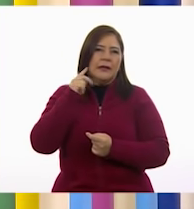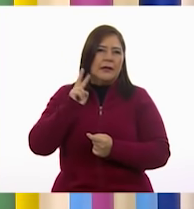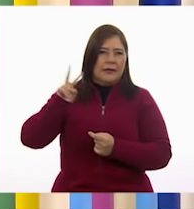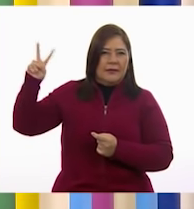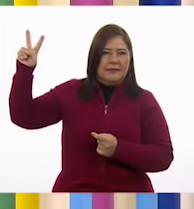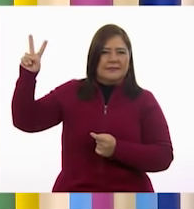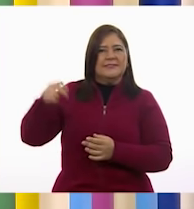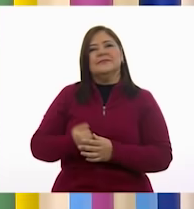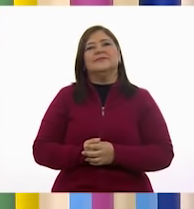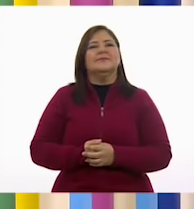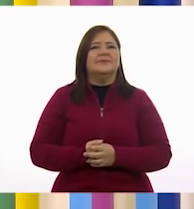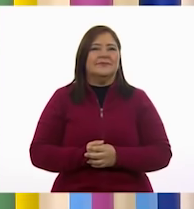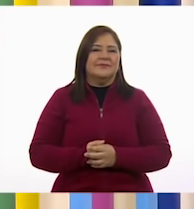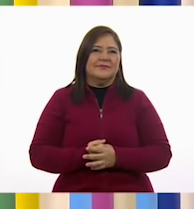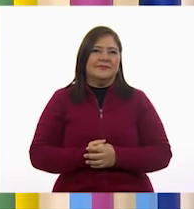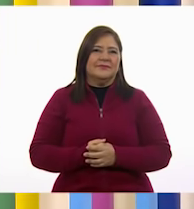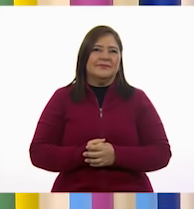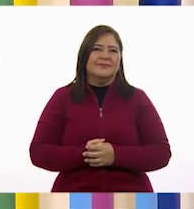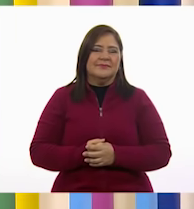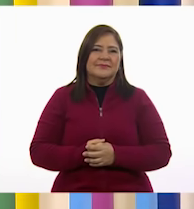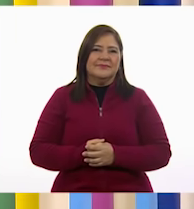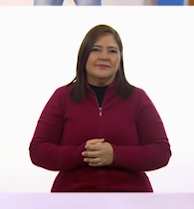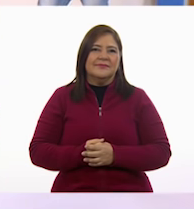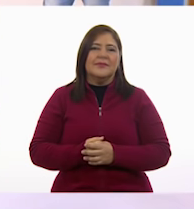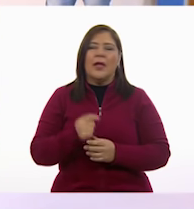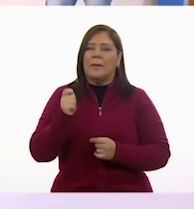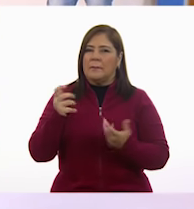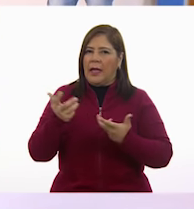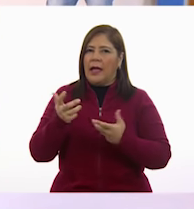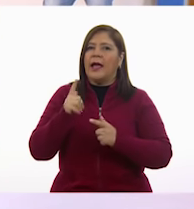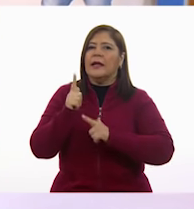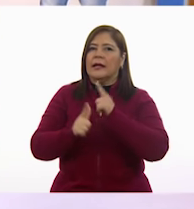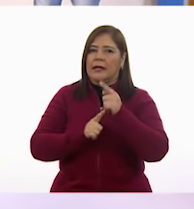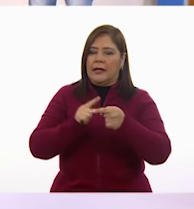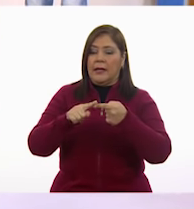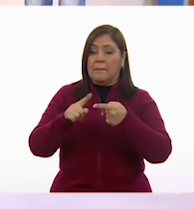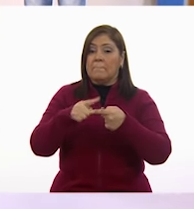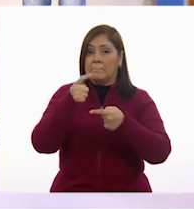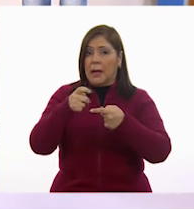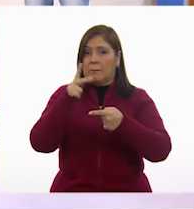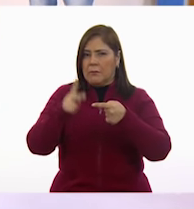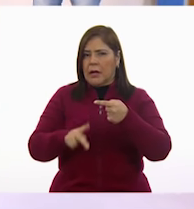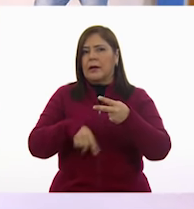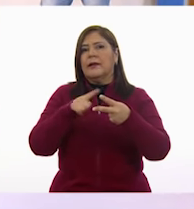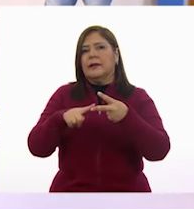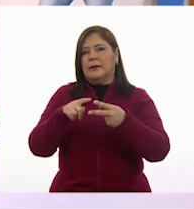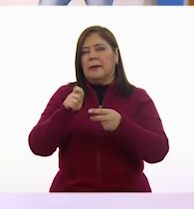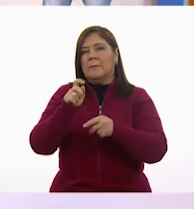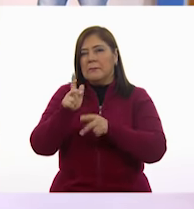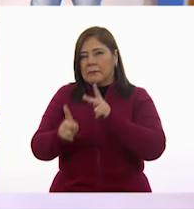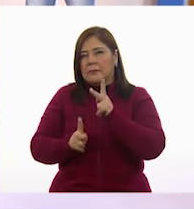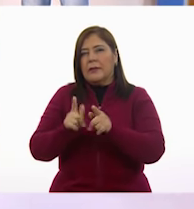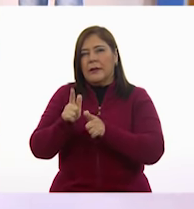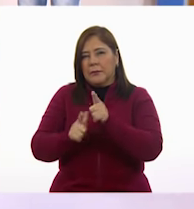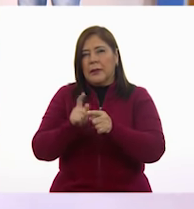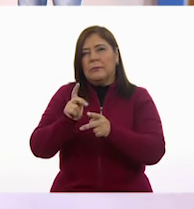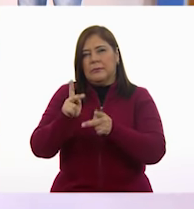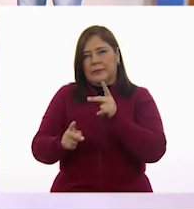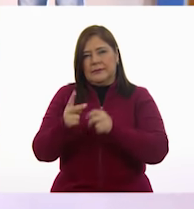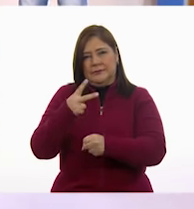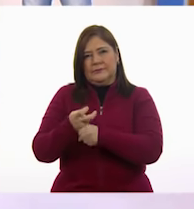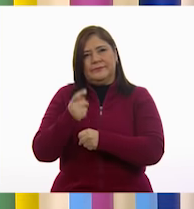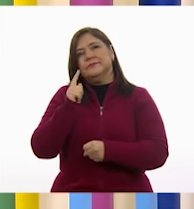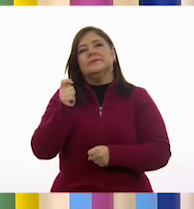tuki, ye. Ok. ¿De acuerdo? Vamos a hacerlo despacio esa segunda parte. Está bien complicado. Despacio. Recuerda que